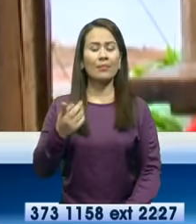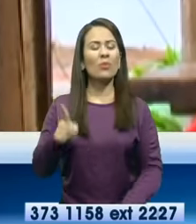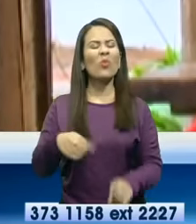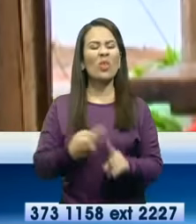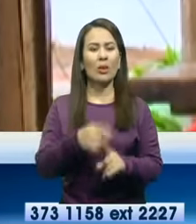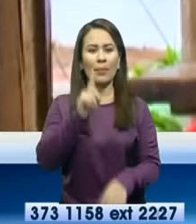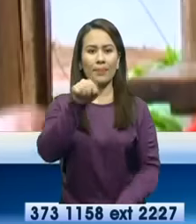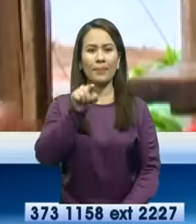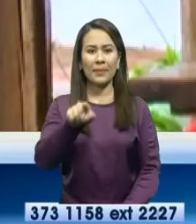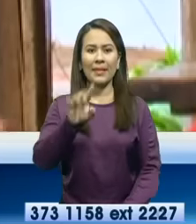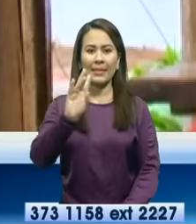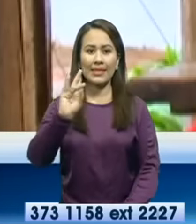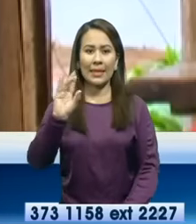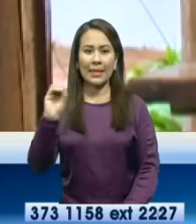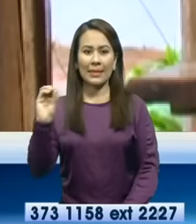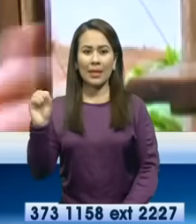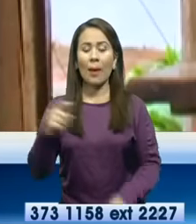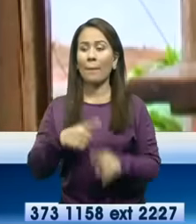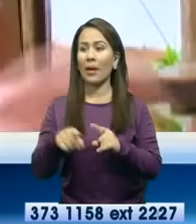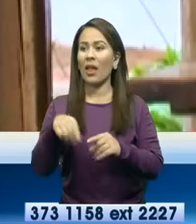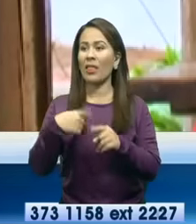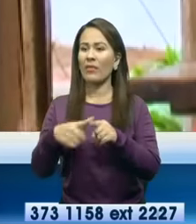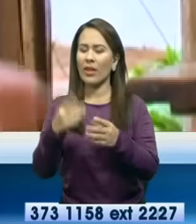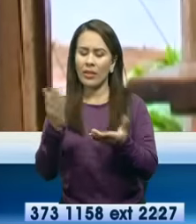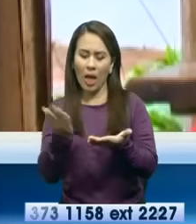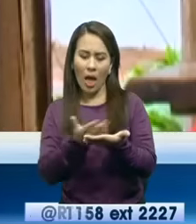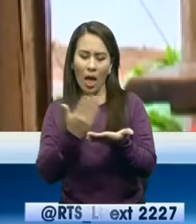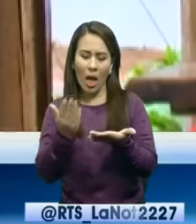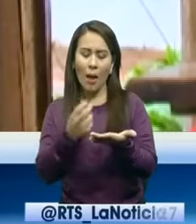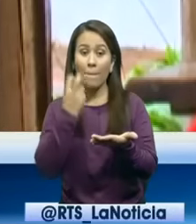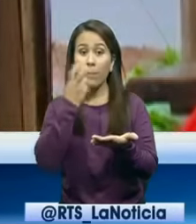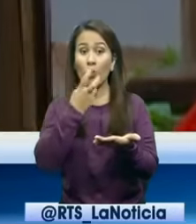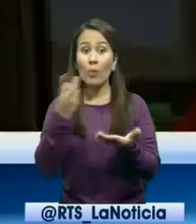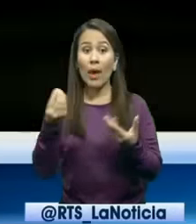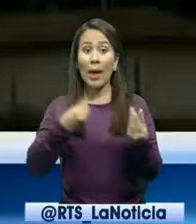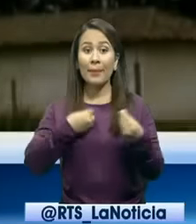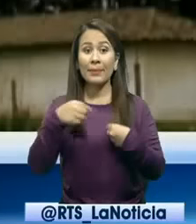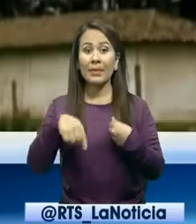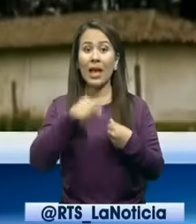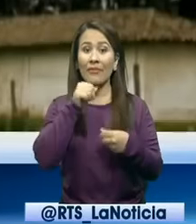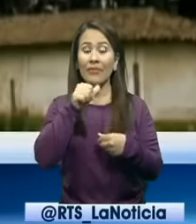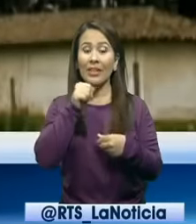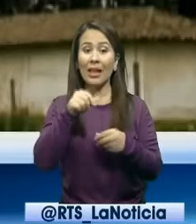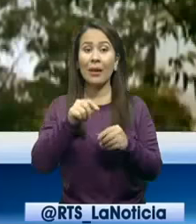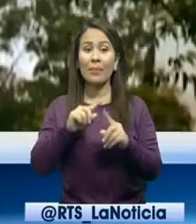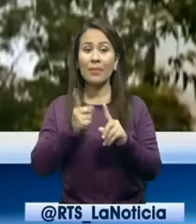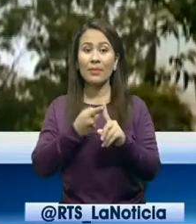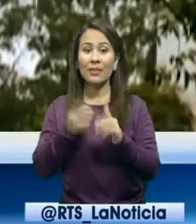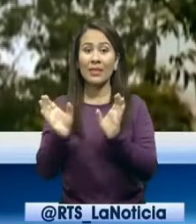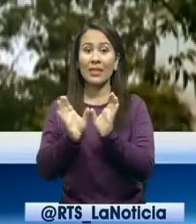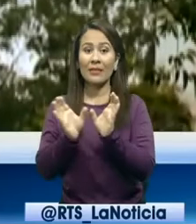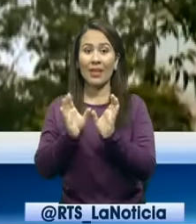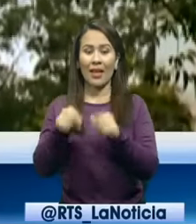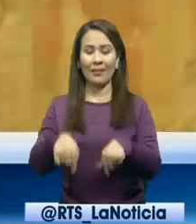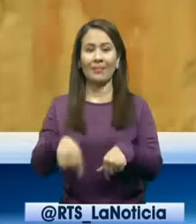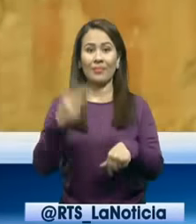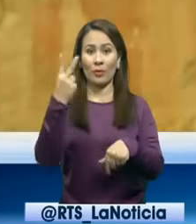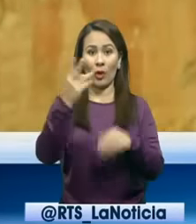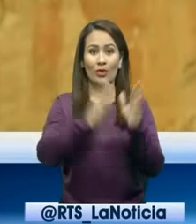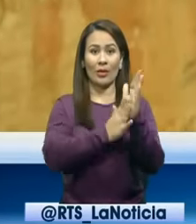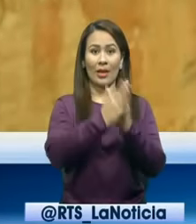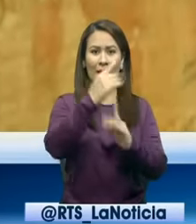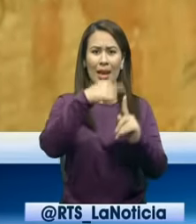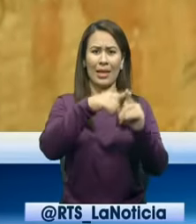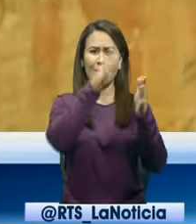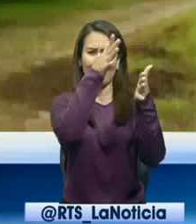pero hay muchas pruebas que el obraje funcionó mucho antes de tener licencia. Tiene dos iglesias, una con un mural